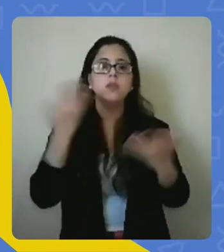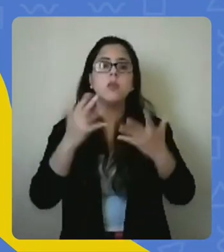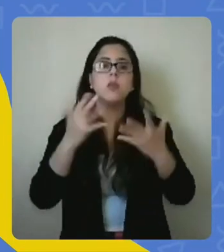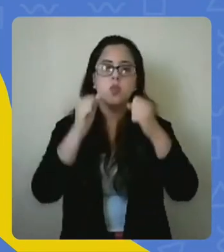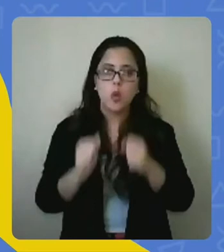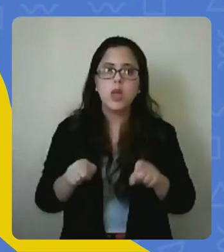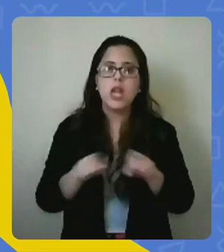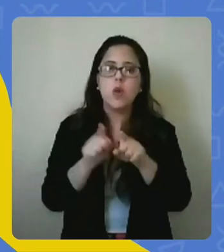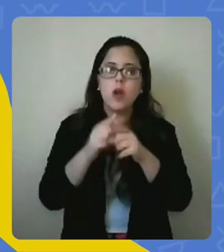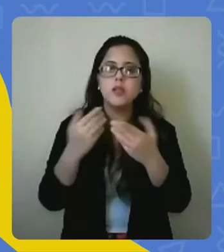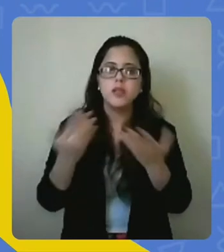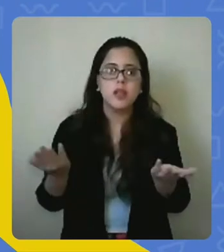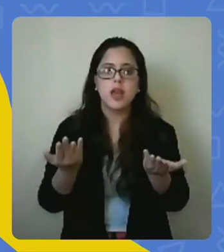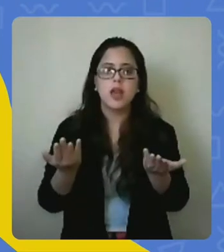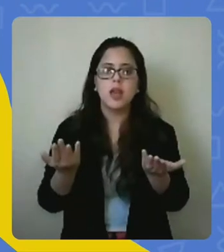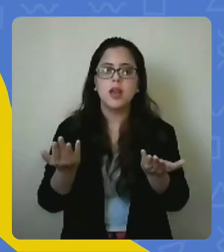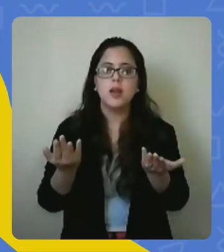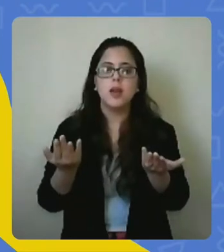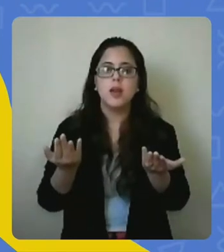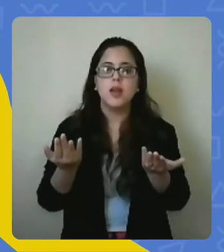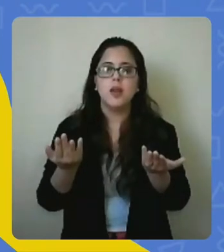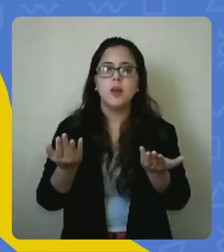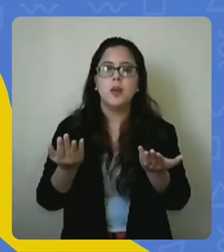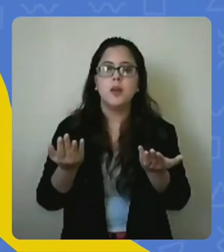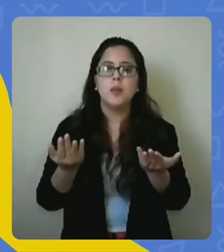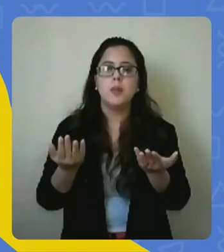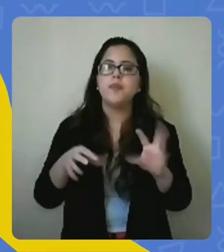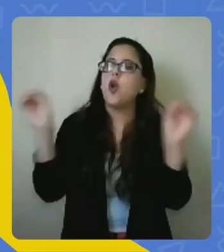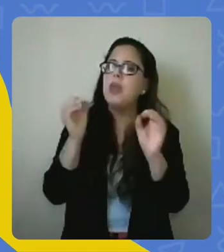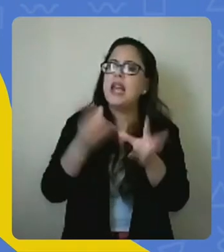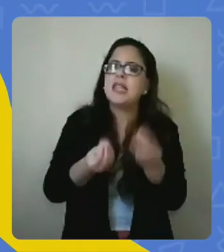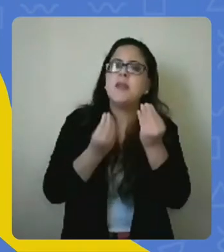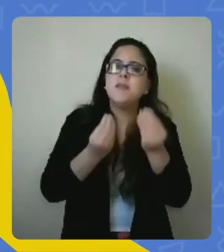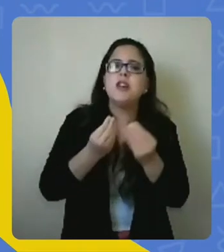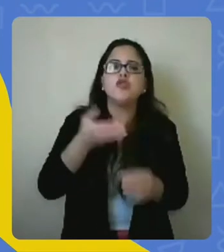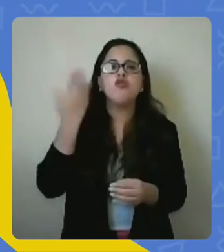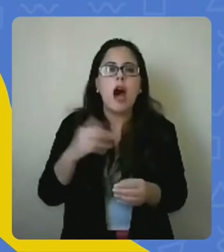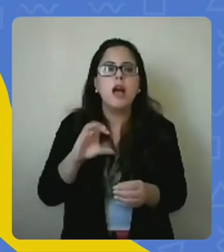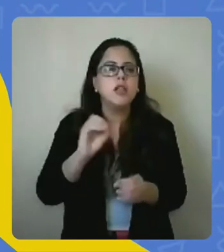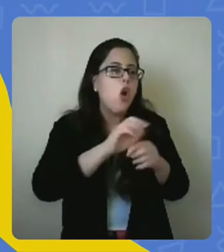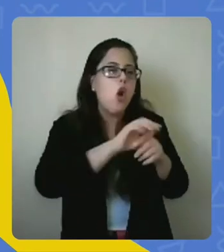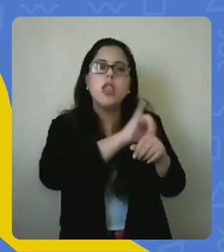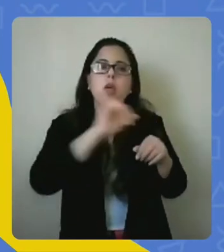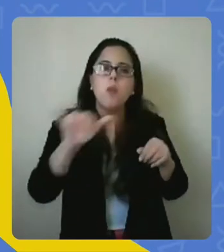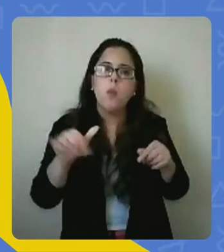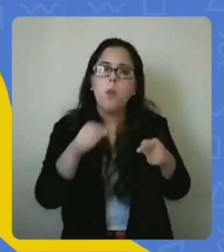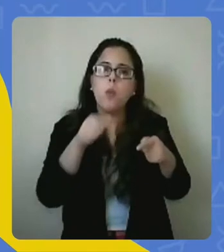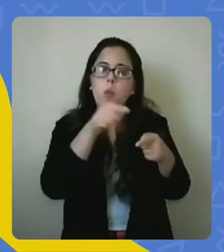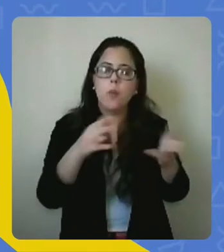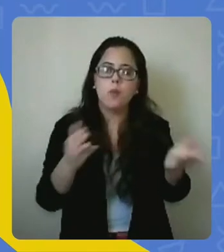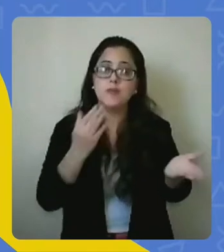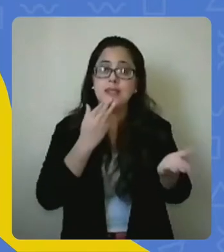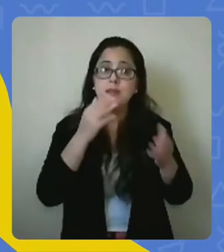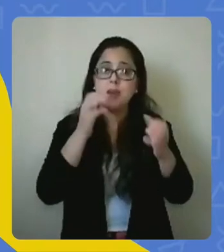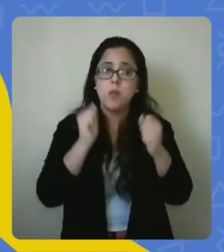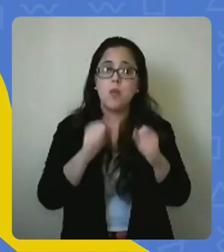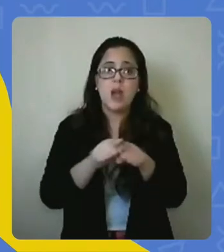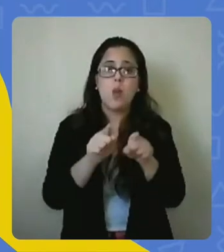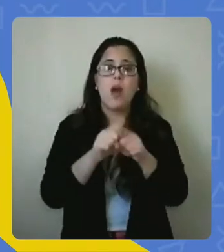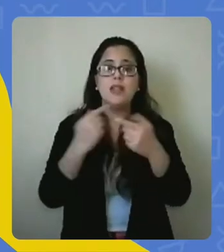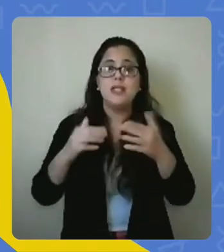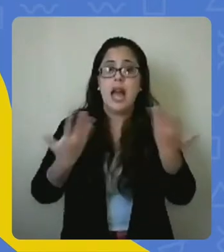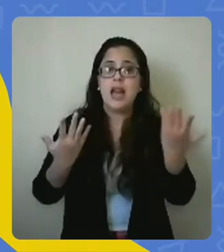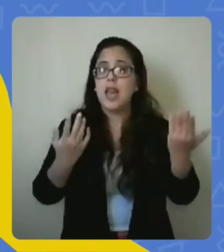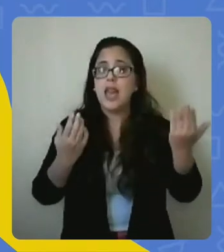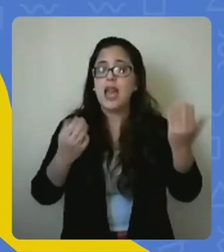bueno, qué nos parece que pasó antes, o qué nos parece que pasó después. También se pueden dramatizar estas